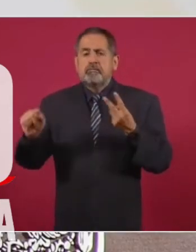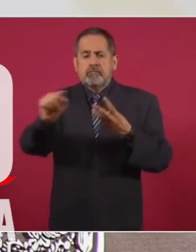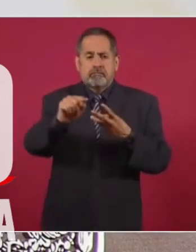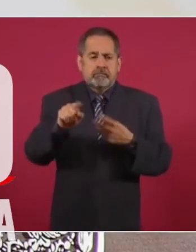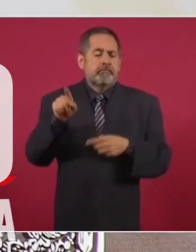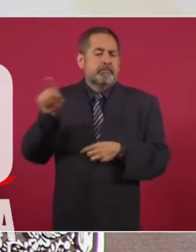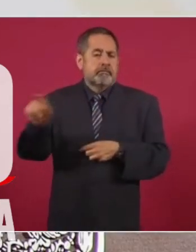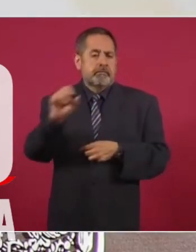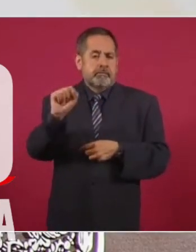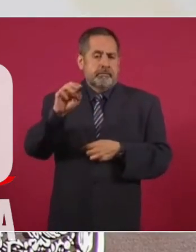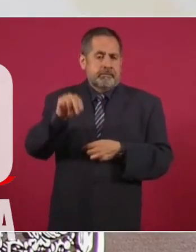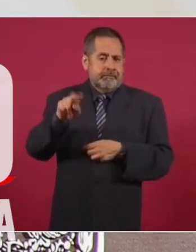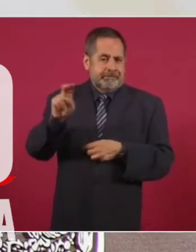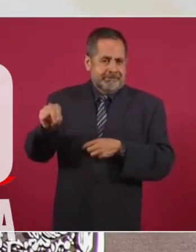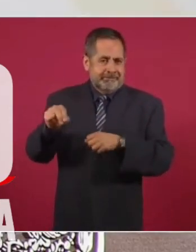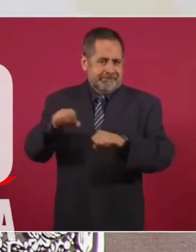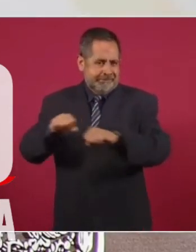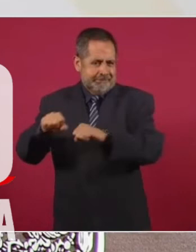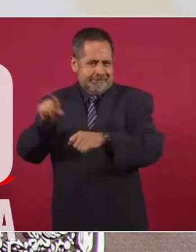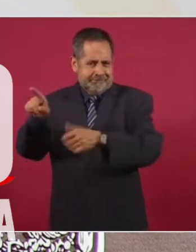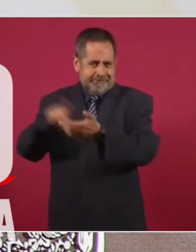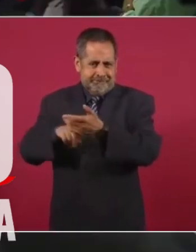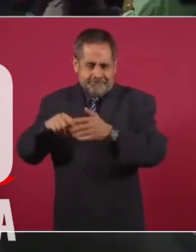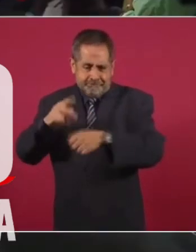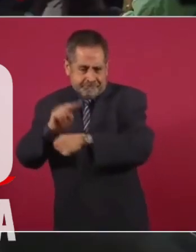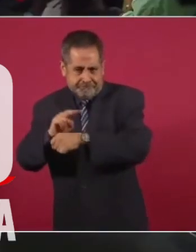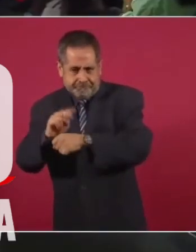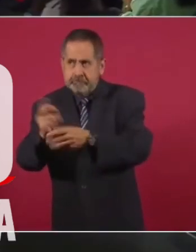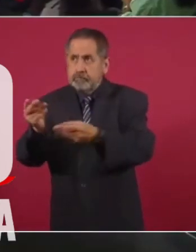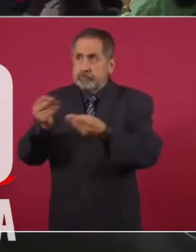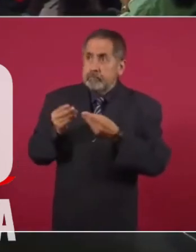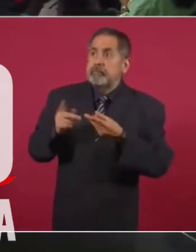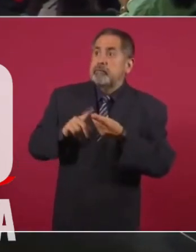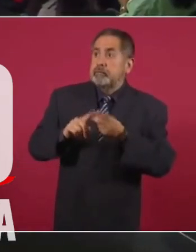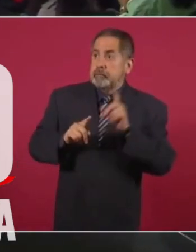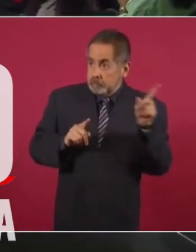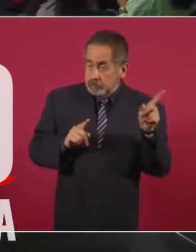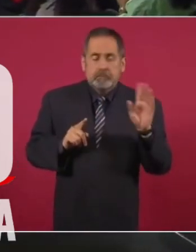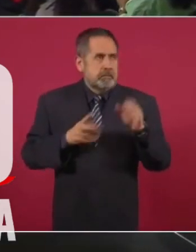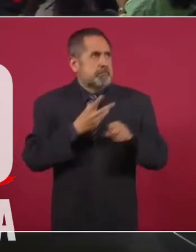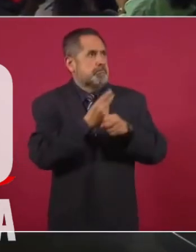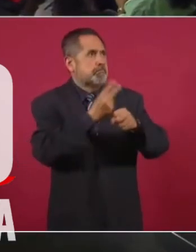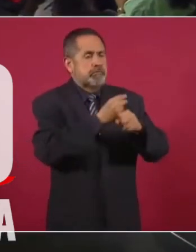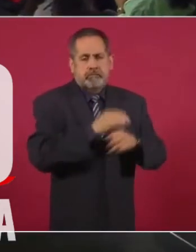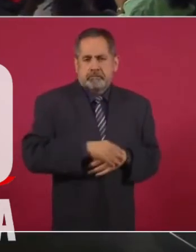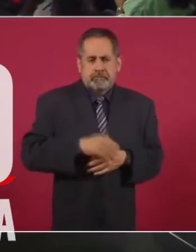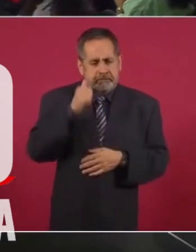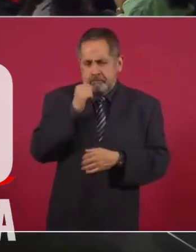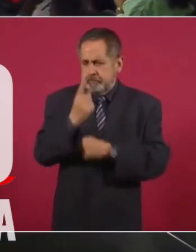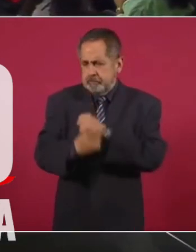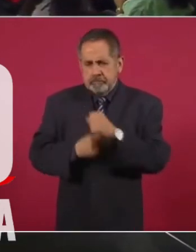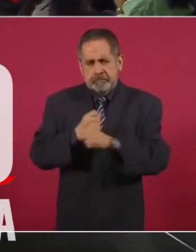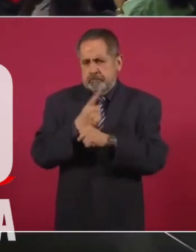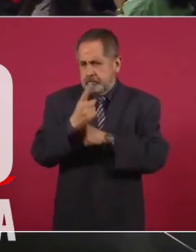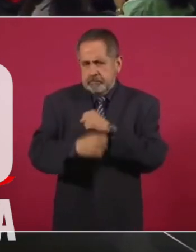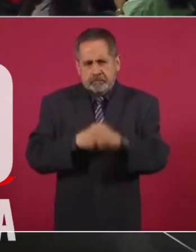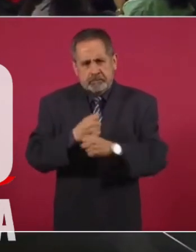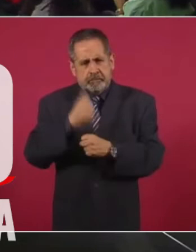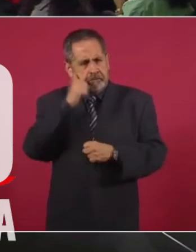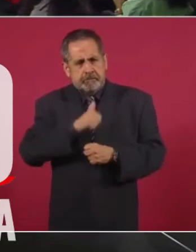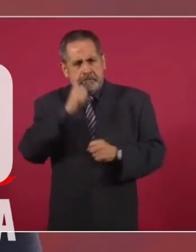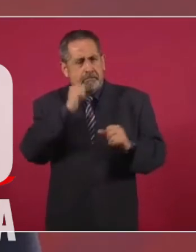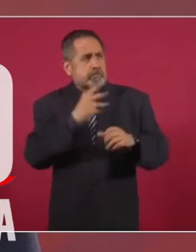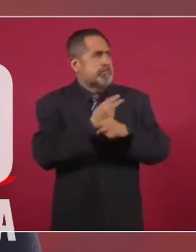sismológico nacional para poder actuar en consecuencia se le da mantenimiento todos los años vamos a ver cómo